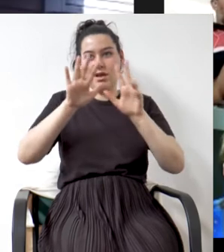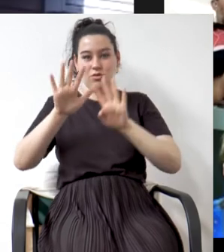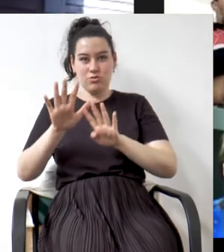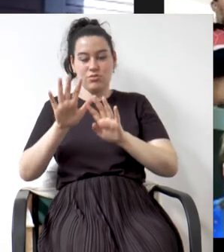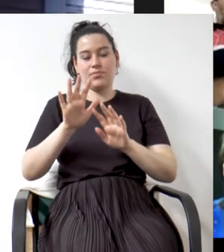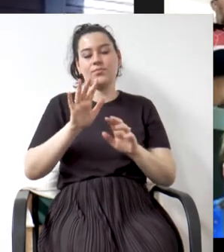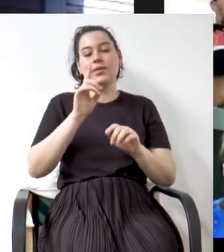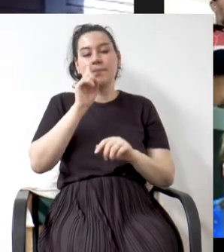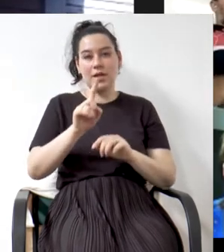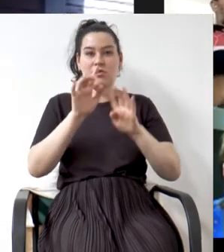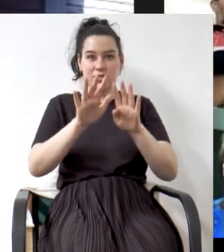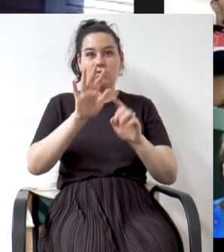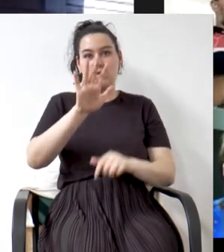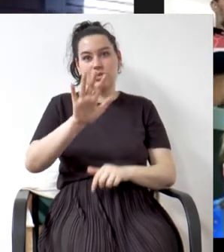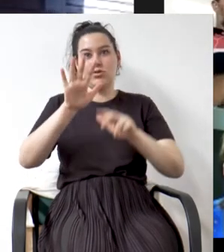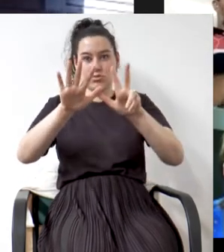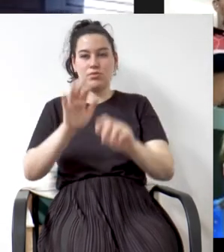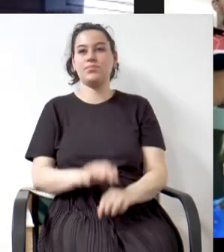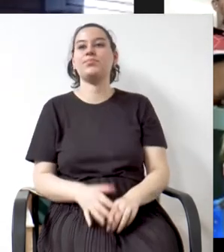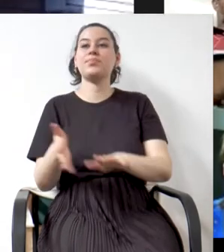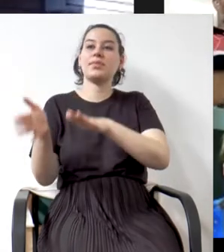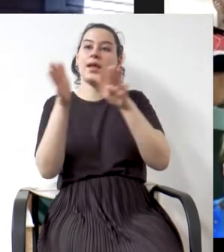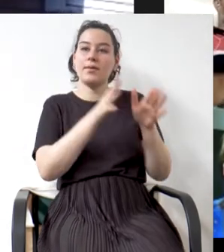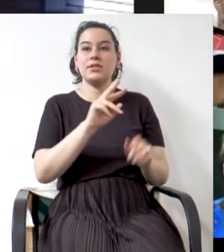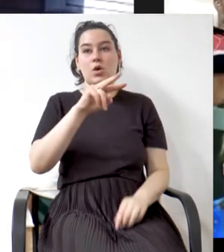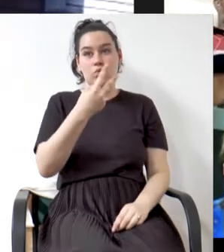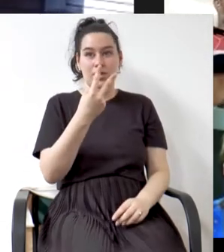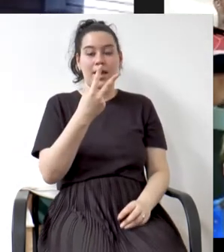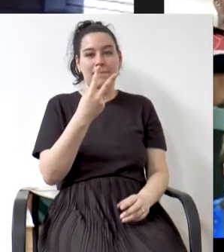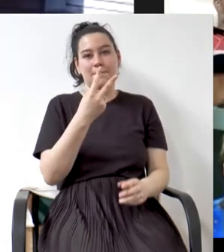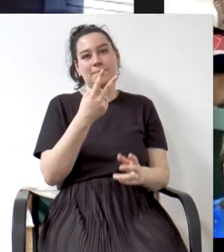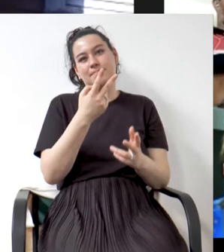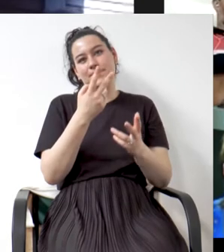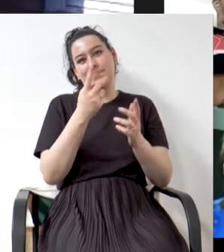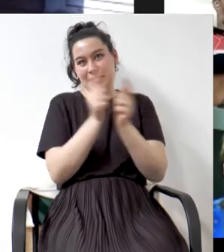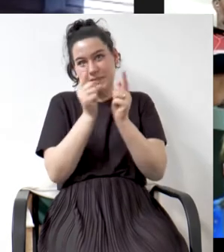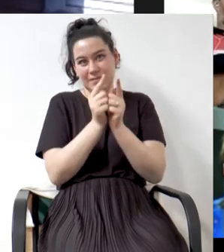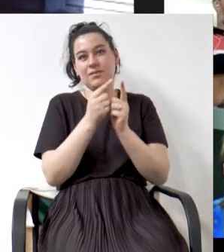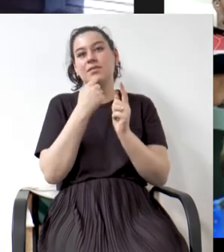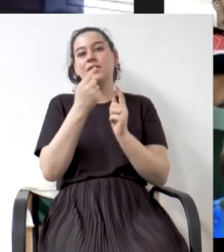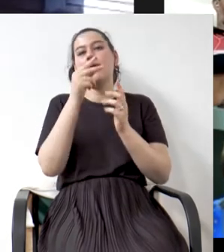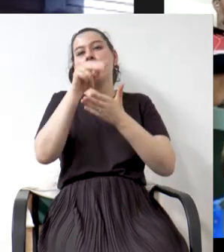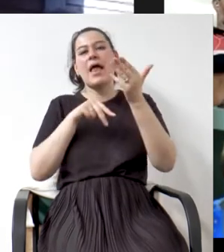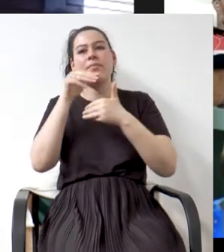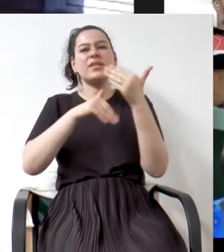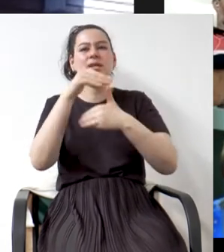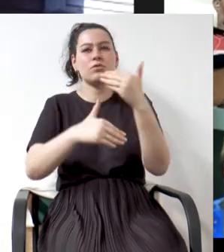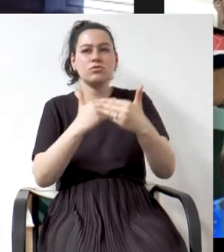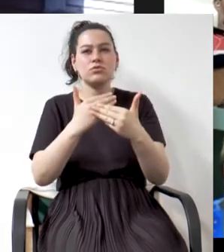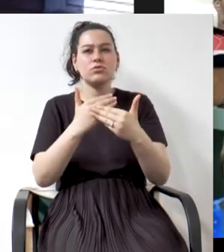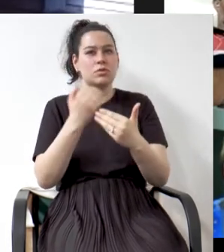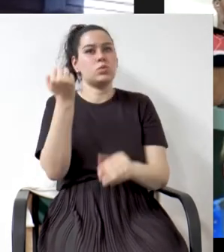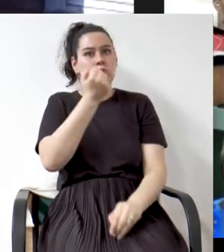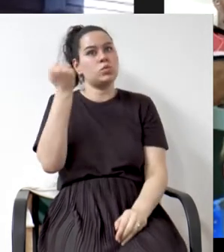ley orgánica, ¿no? La segunda parte del preámbulo es que las discusiones de los planes de desarrollo